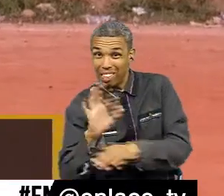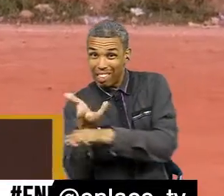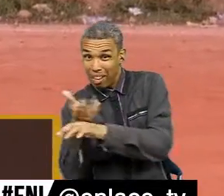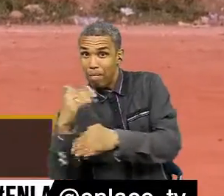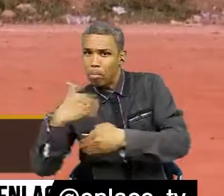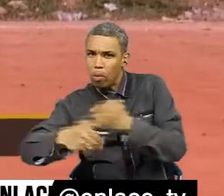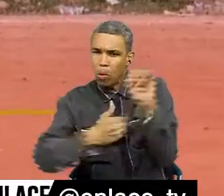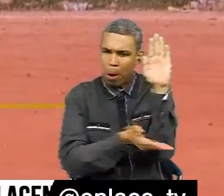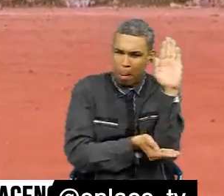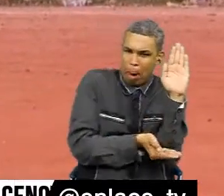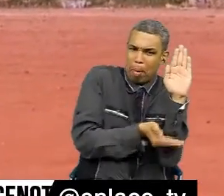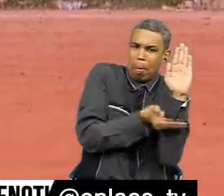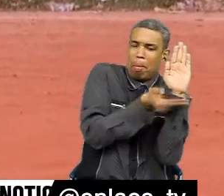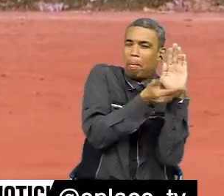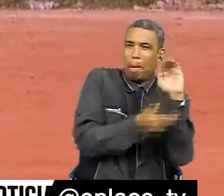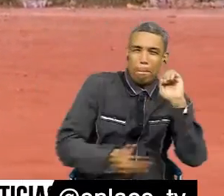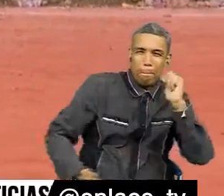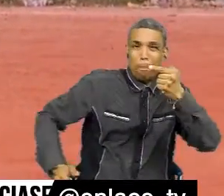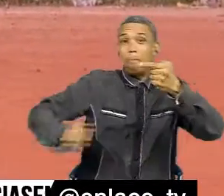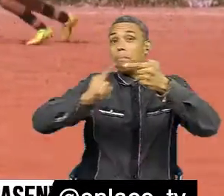afianzándose en el primer lugar de la misma.